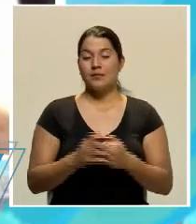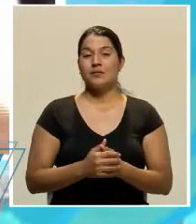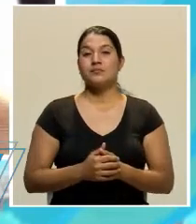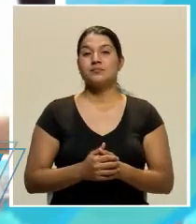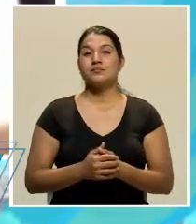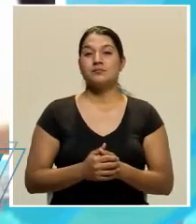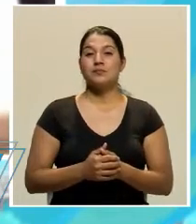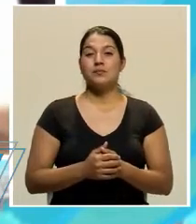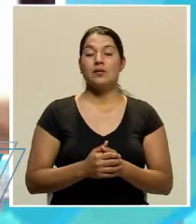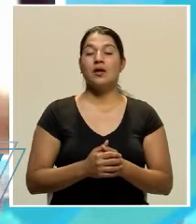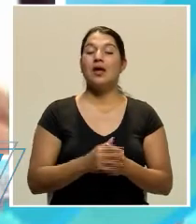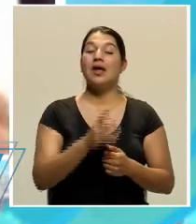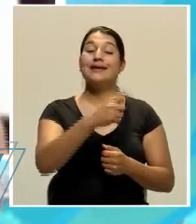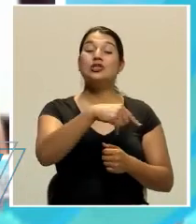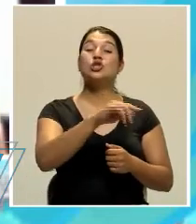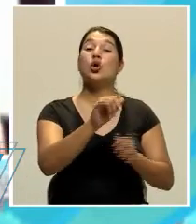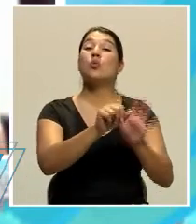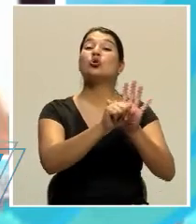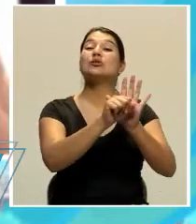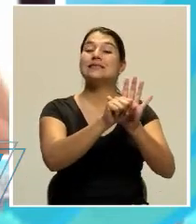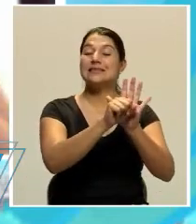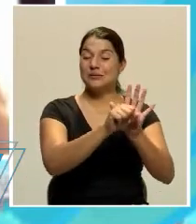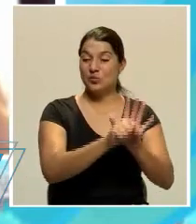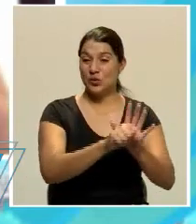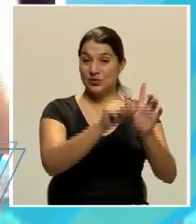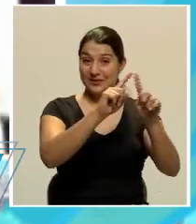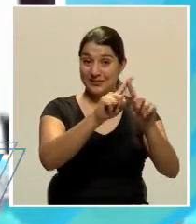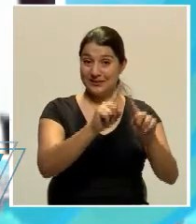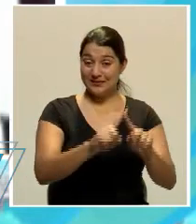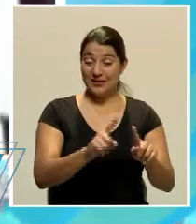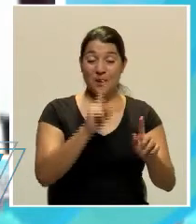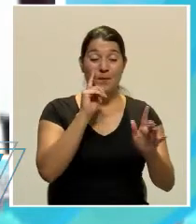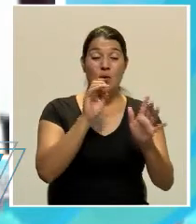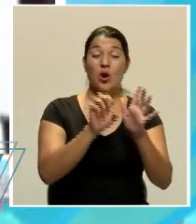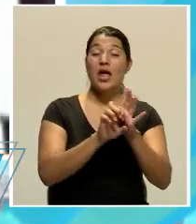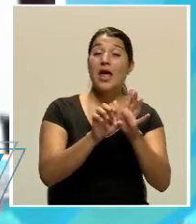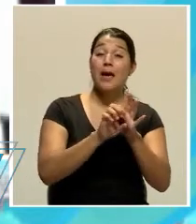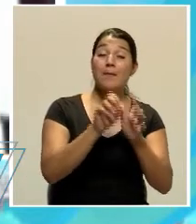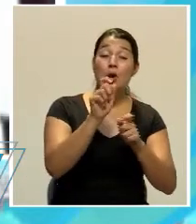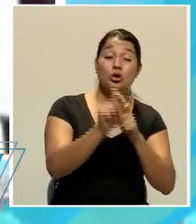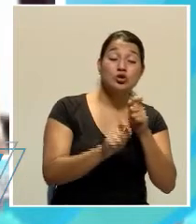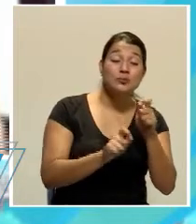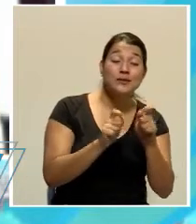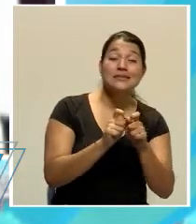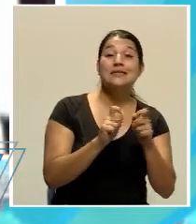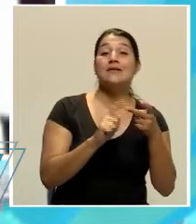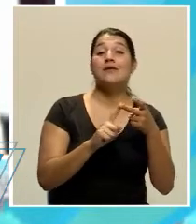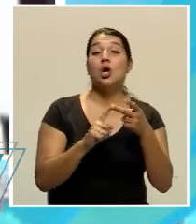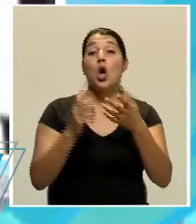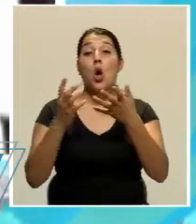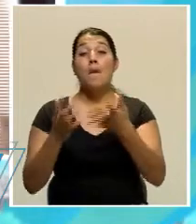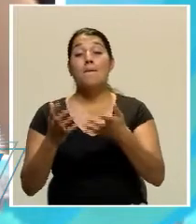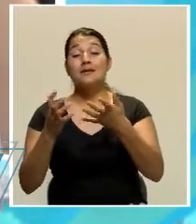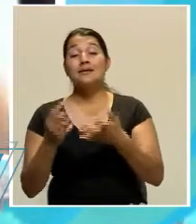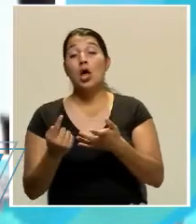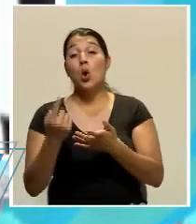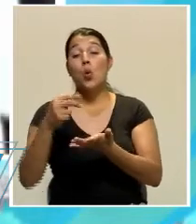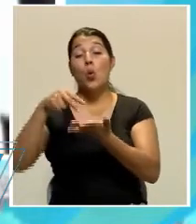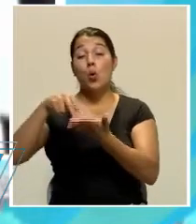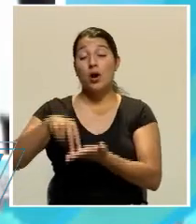ciertos símbolos, como pueden ser lo concreto y lo pesado de un trampolín, que